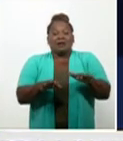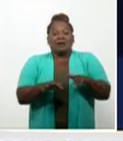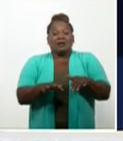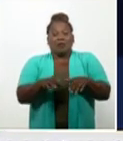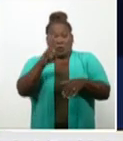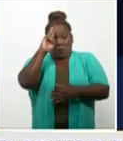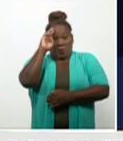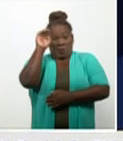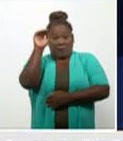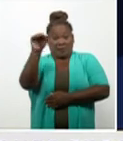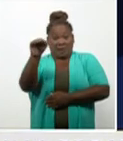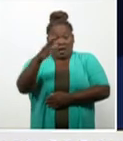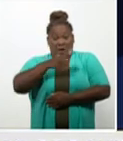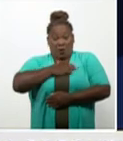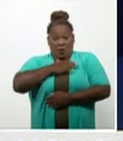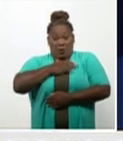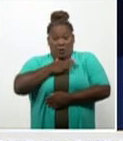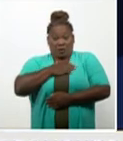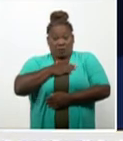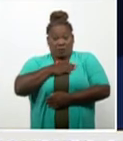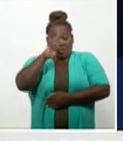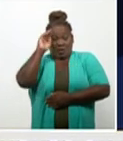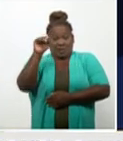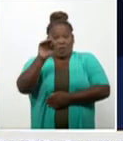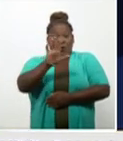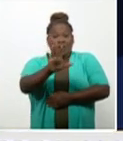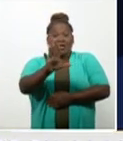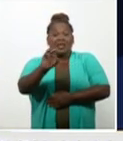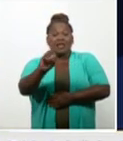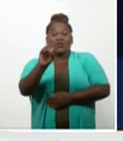hospitales se encuentran ingresados 507 pacientes,